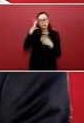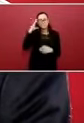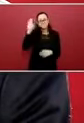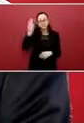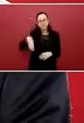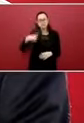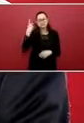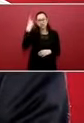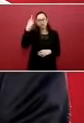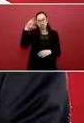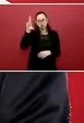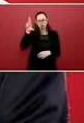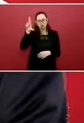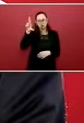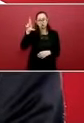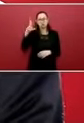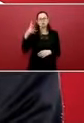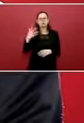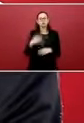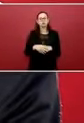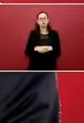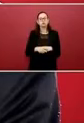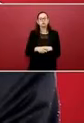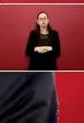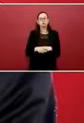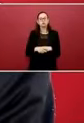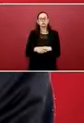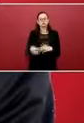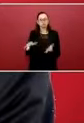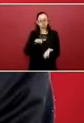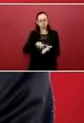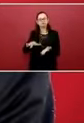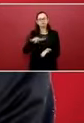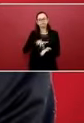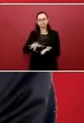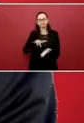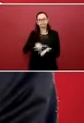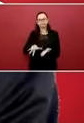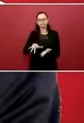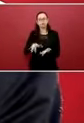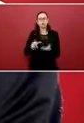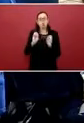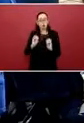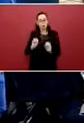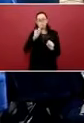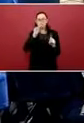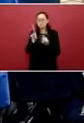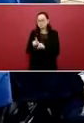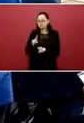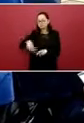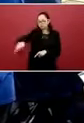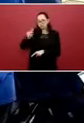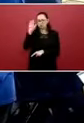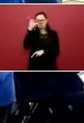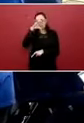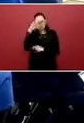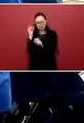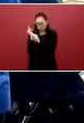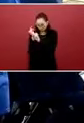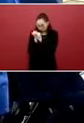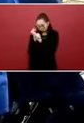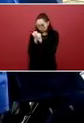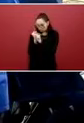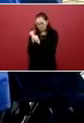maestría, doctorados, para los que se dedican a la investigación científica, a